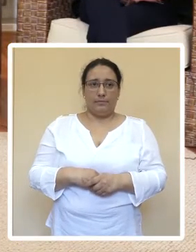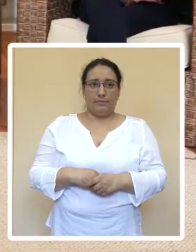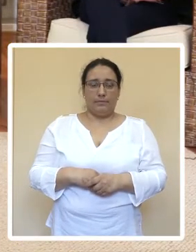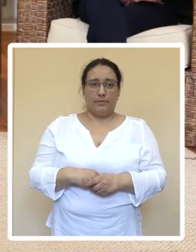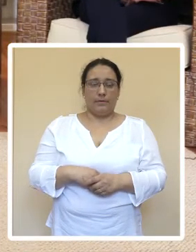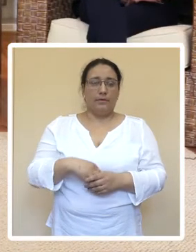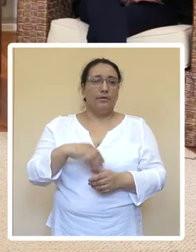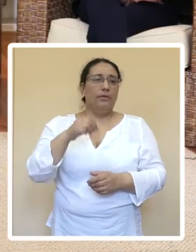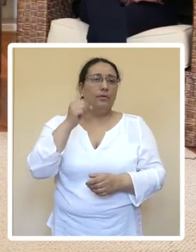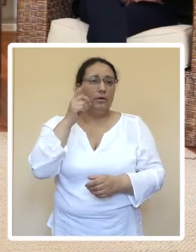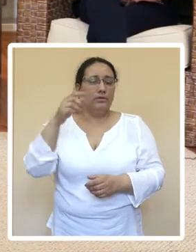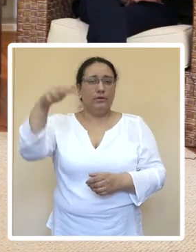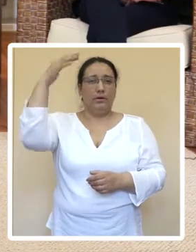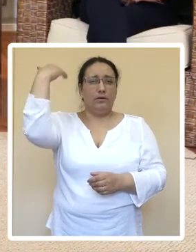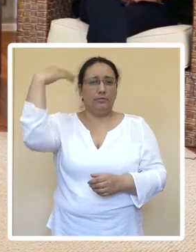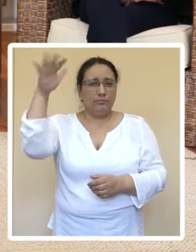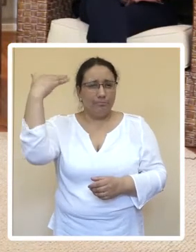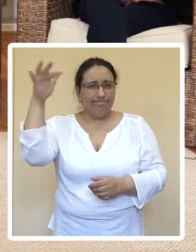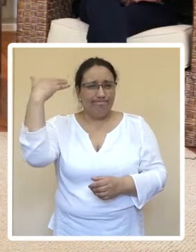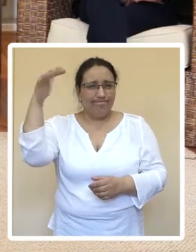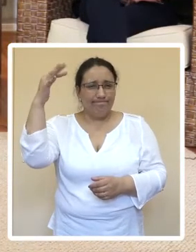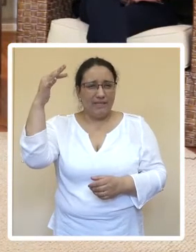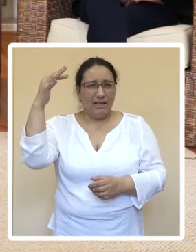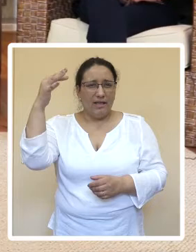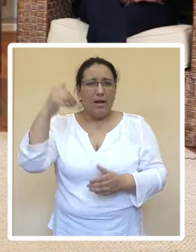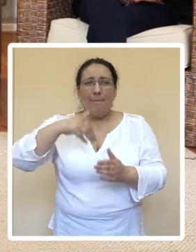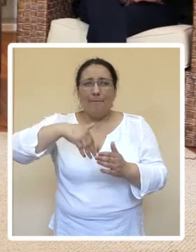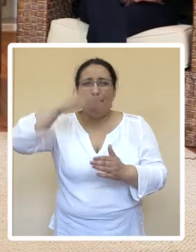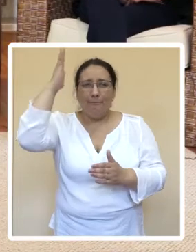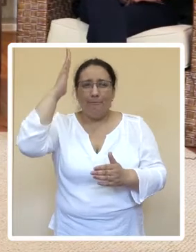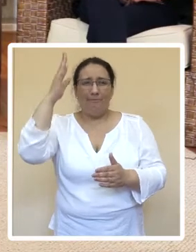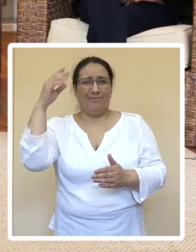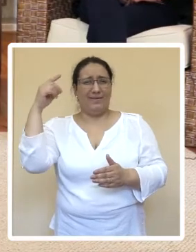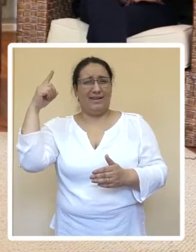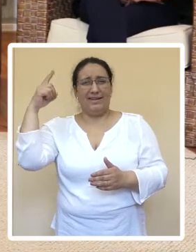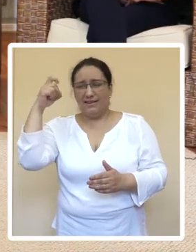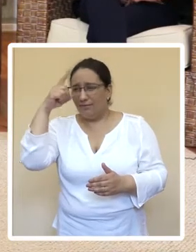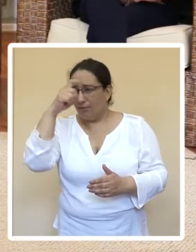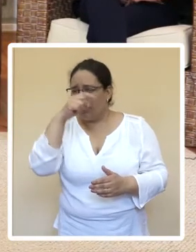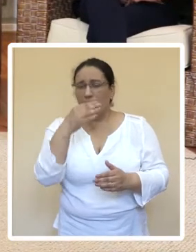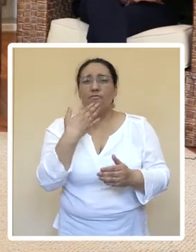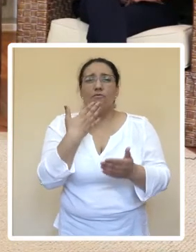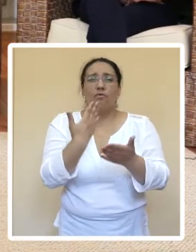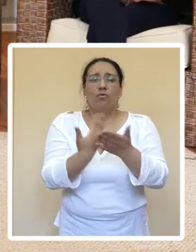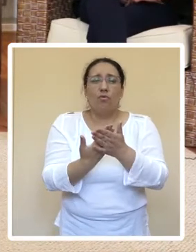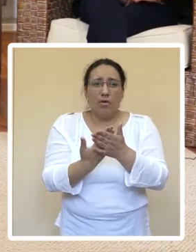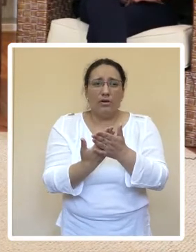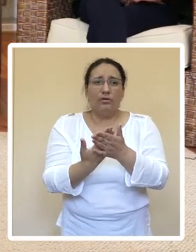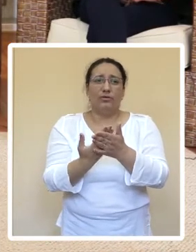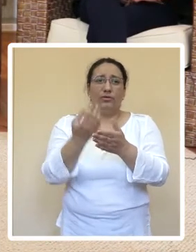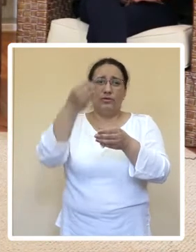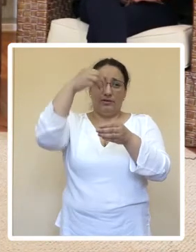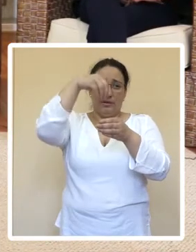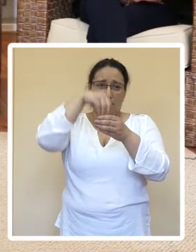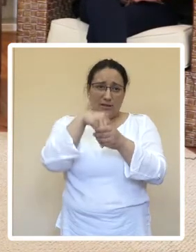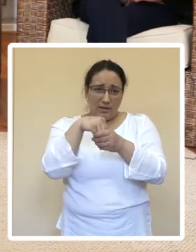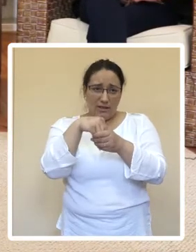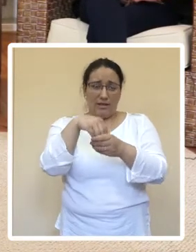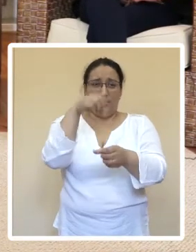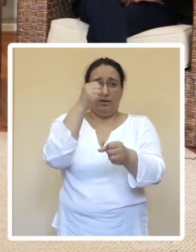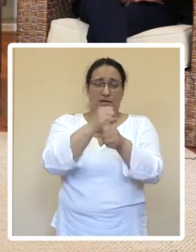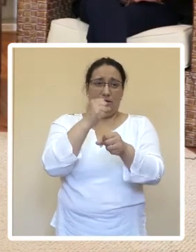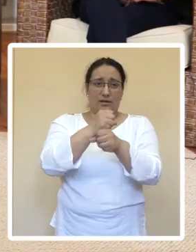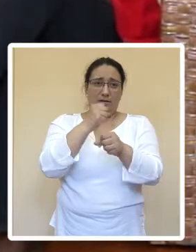¿Cuáles son las principales dificultades que tienen las personas con discapacidad al momento de integrarse al mundo